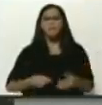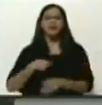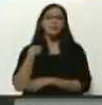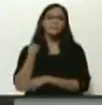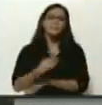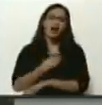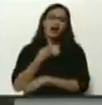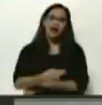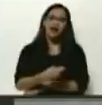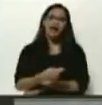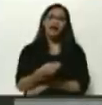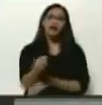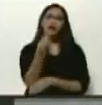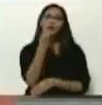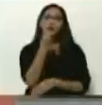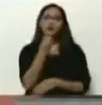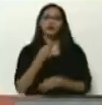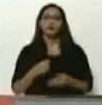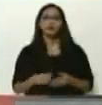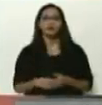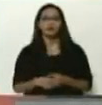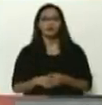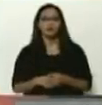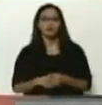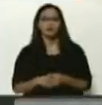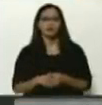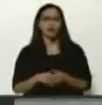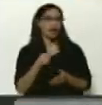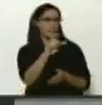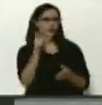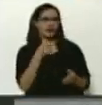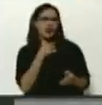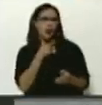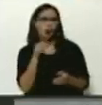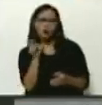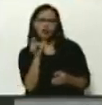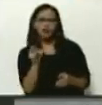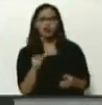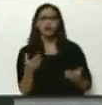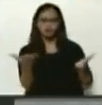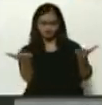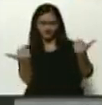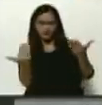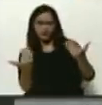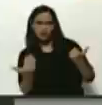alimentos? Vamos, pues, los que critican, díganme, expongan su idea